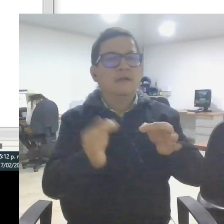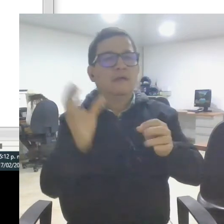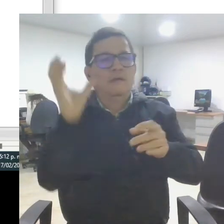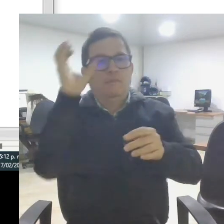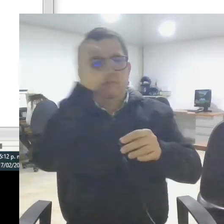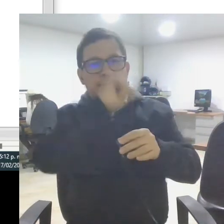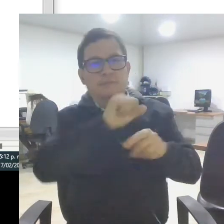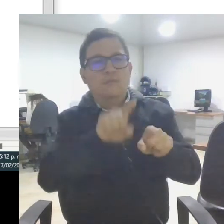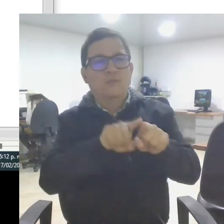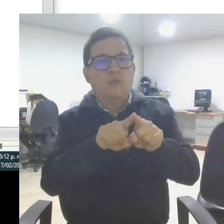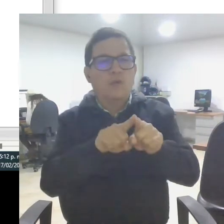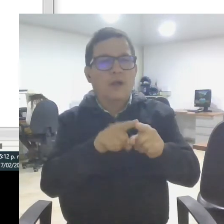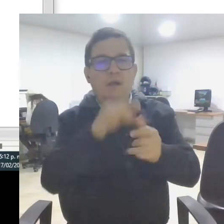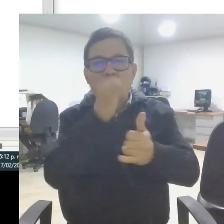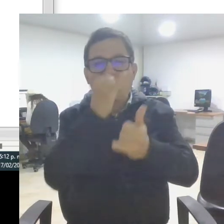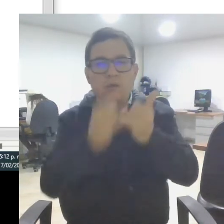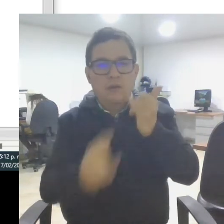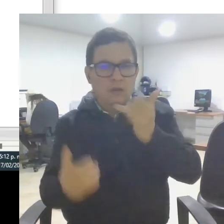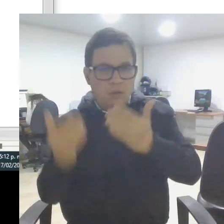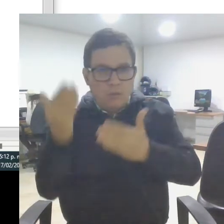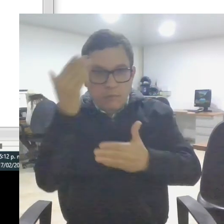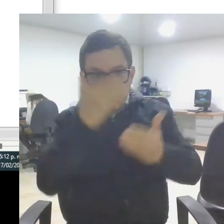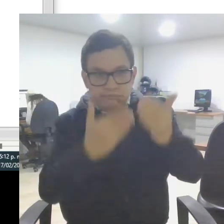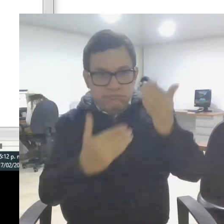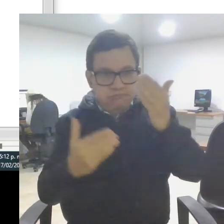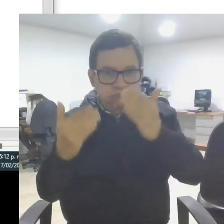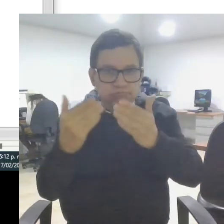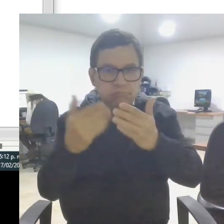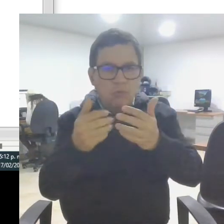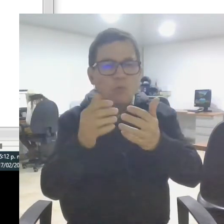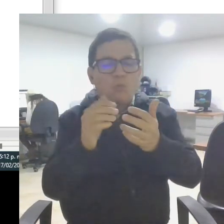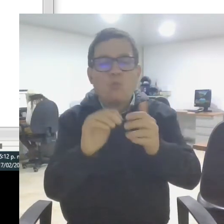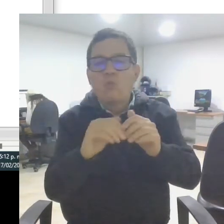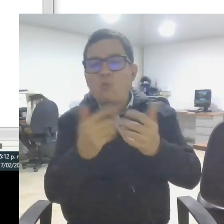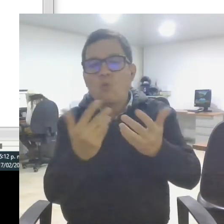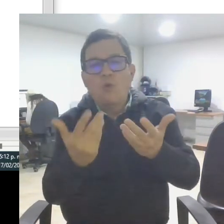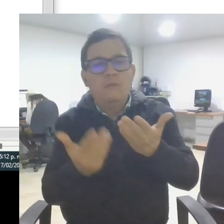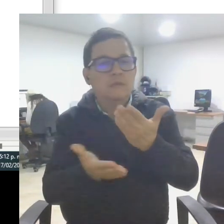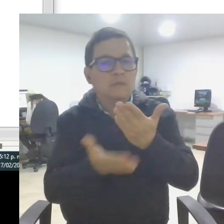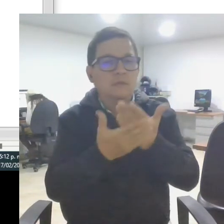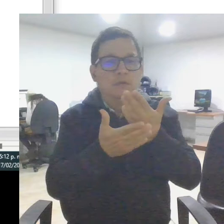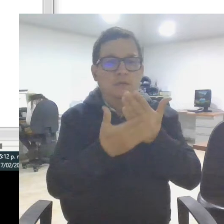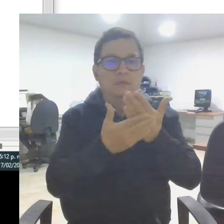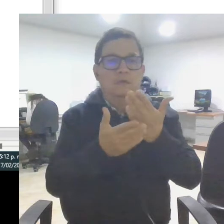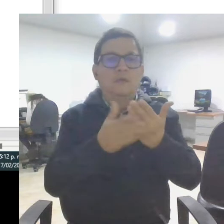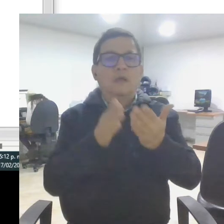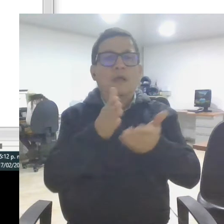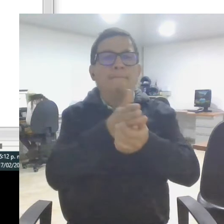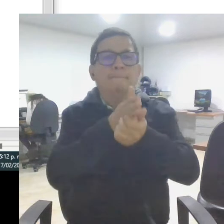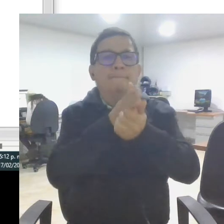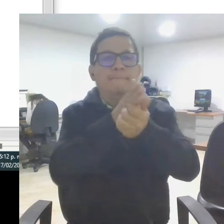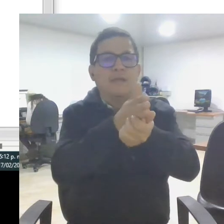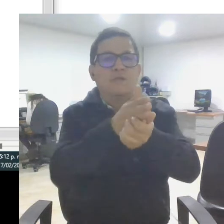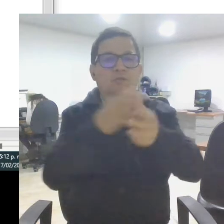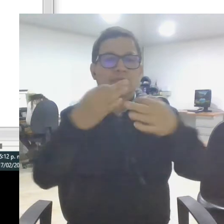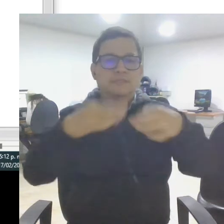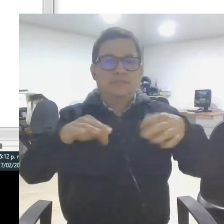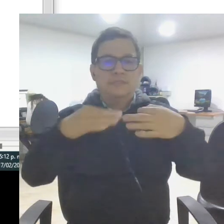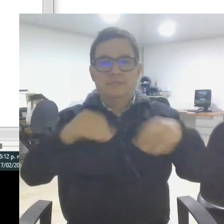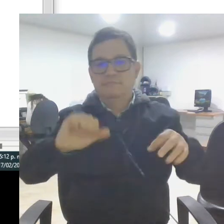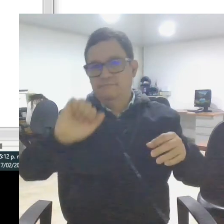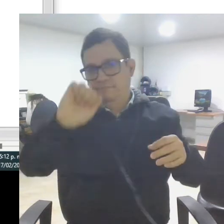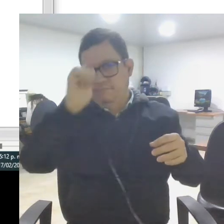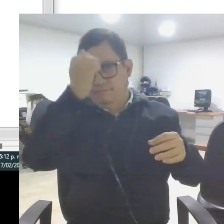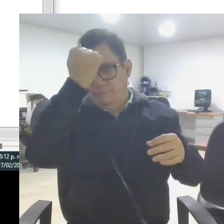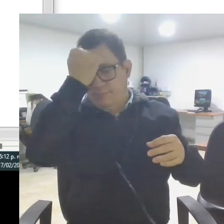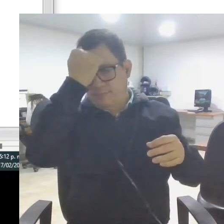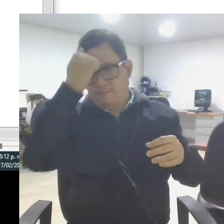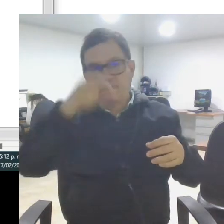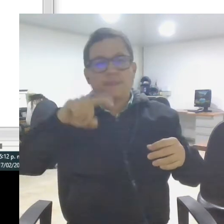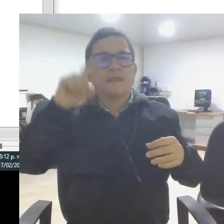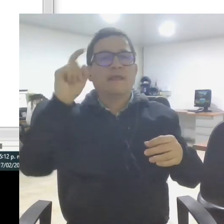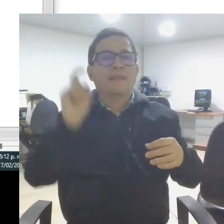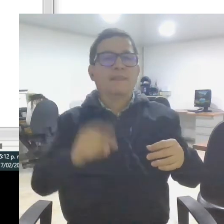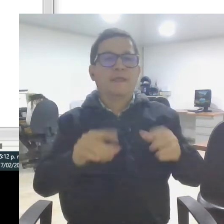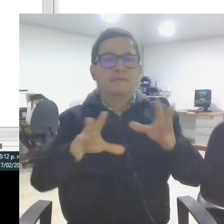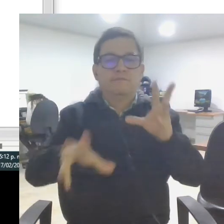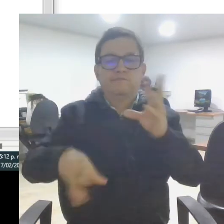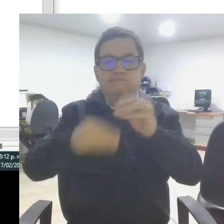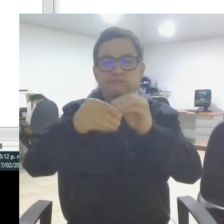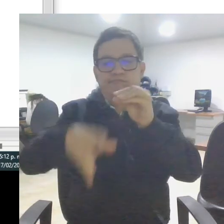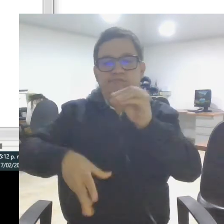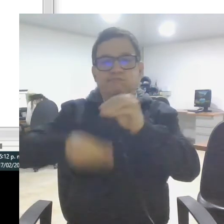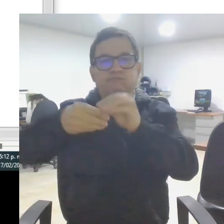último analizar, como bien lo dice el método simples primal, que se debe agregar